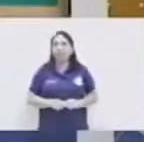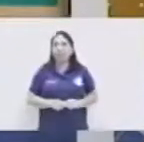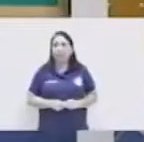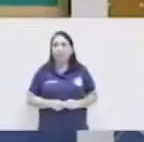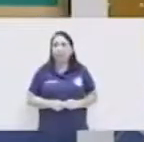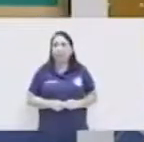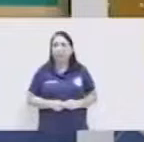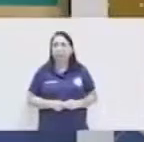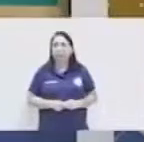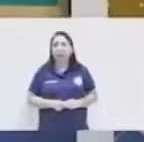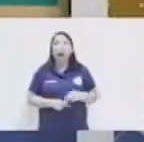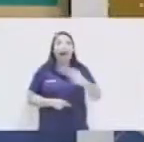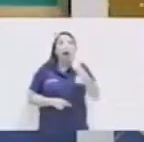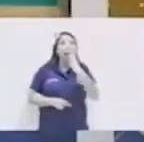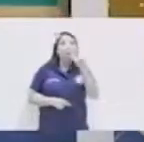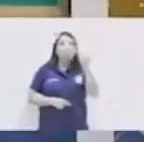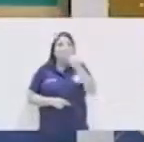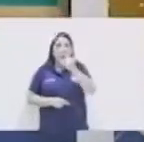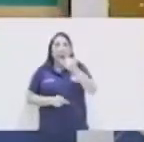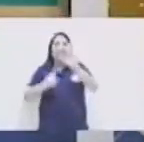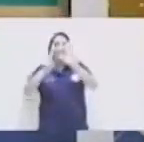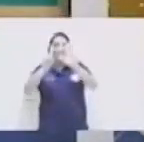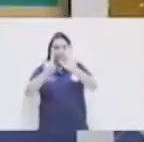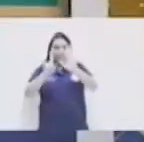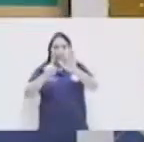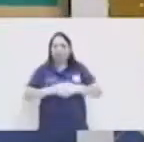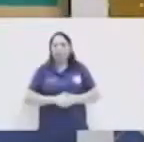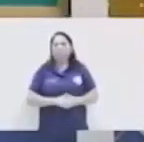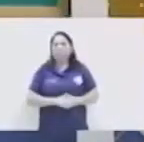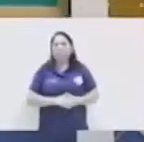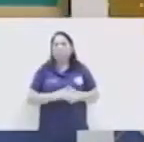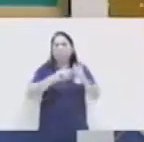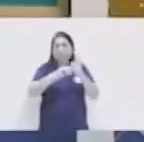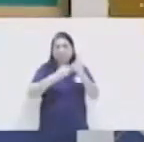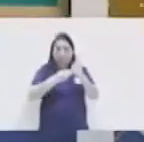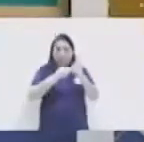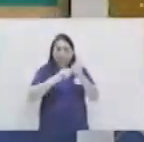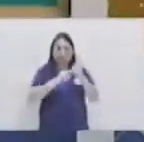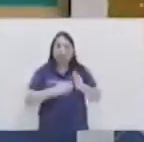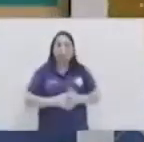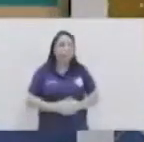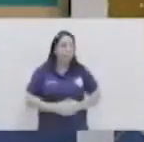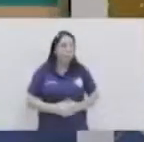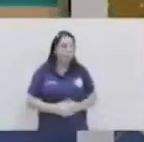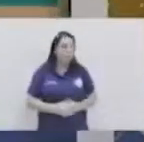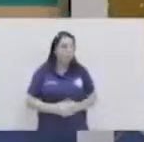Entonces, h es igual a 6 medios, lo que simplificado me daría 3.